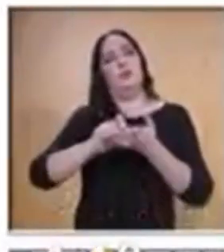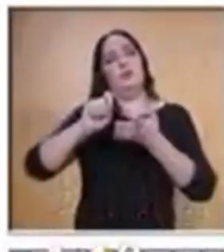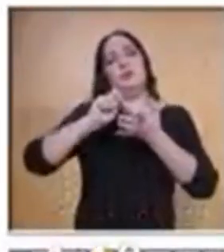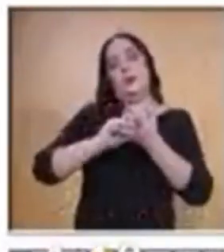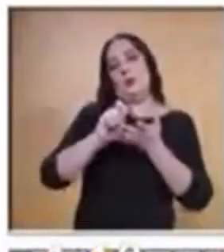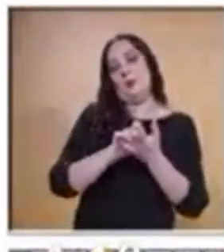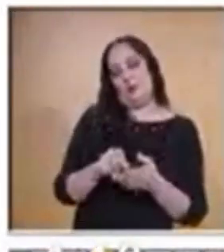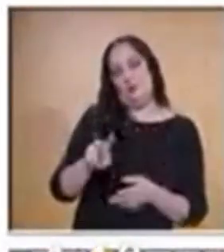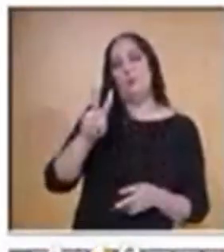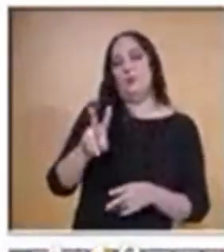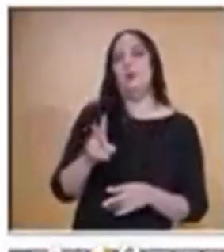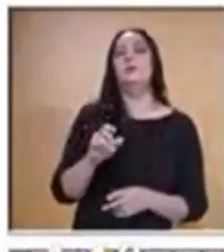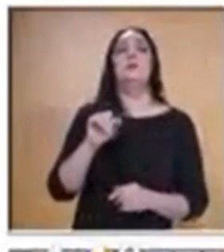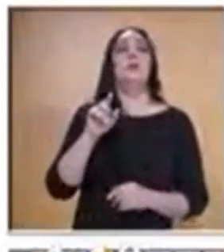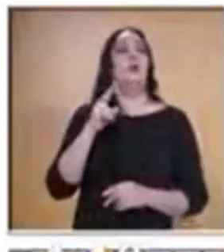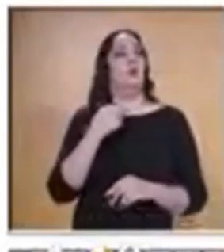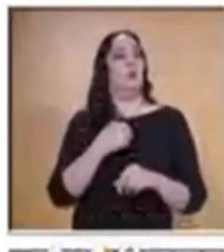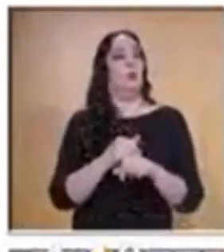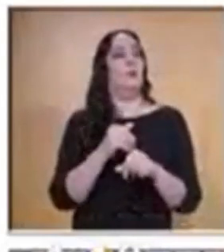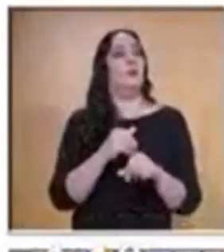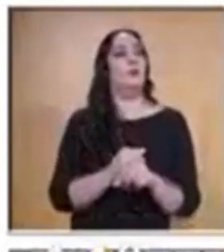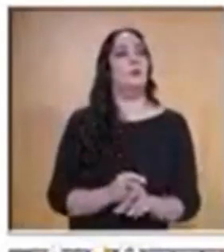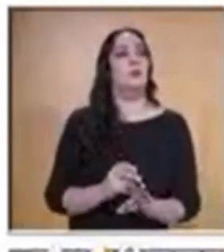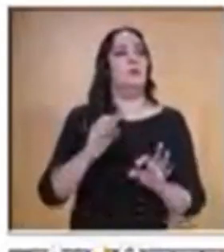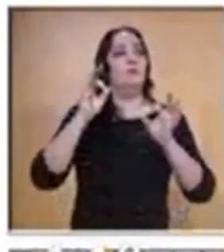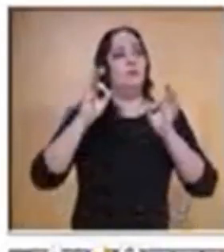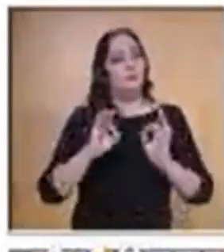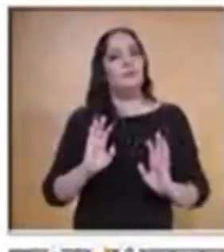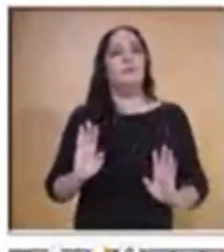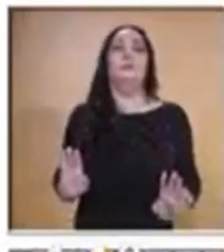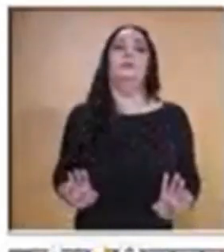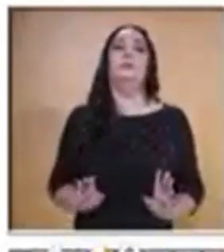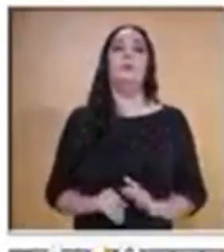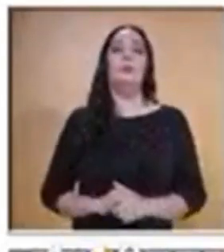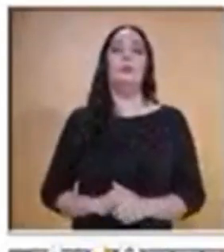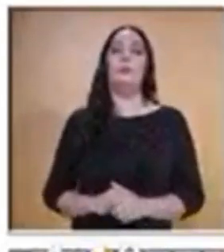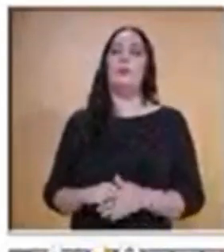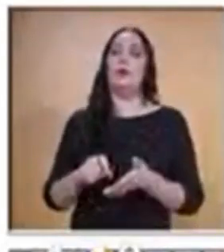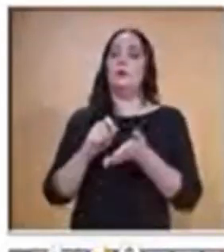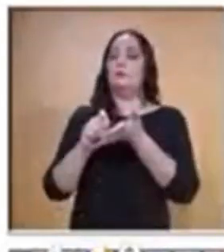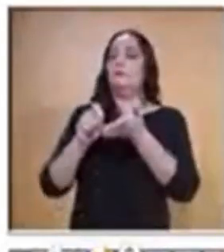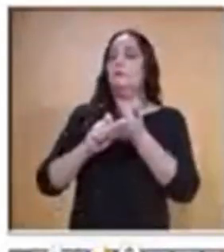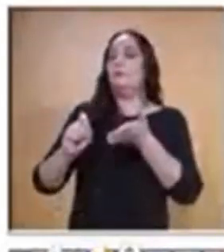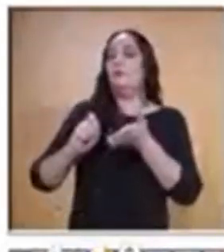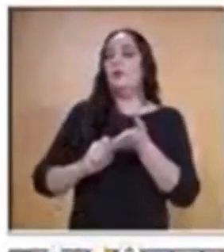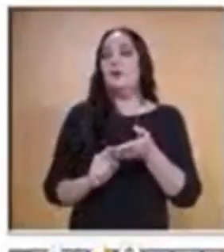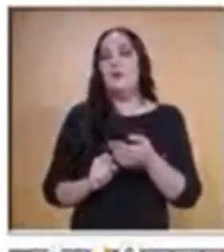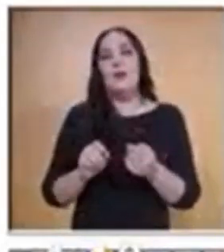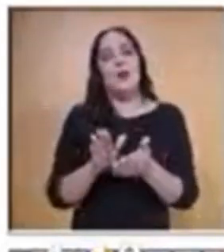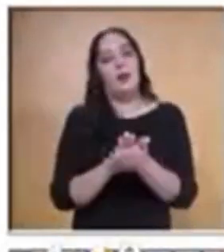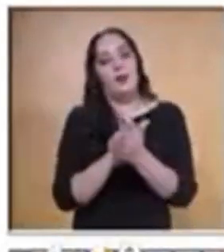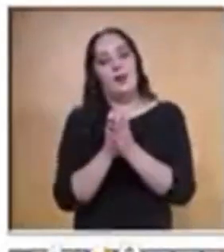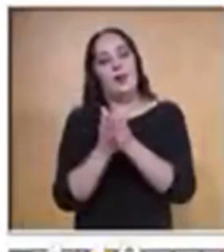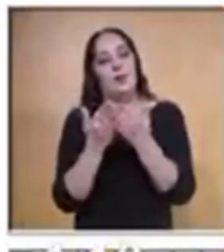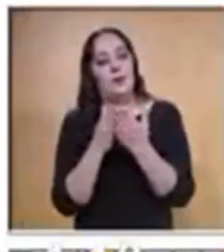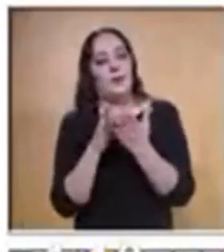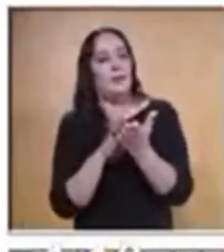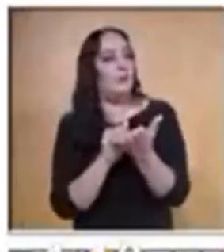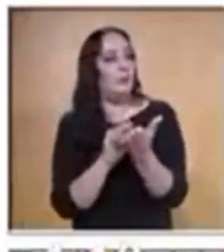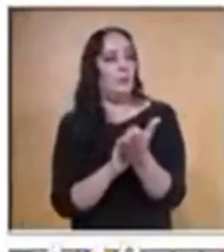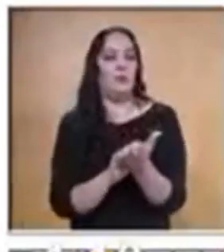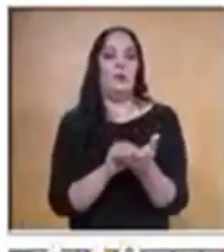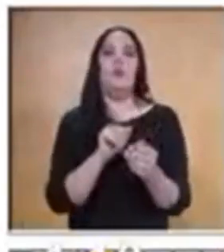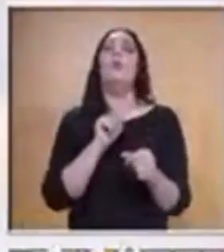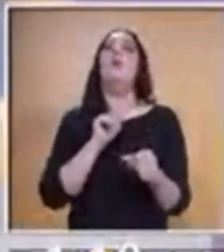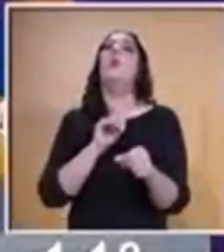que corroboren que son los números que efectivamente necesitamos. Tómense unos segunditos para escribir en su libreta o en su hoja